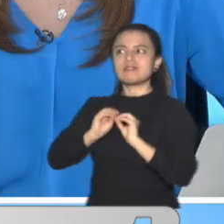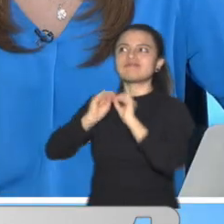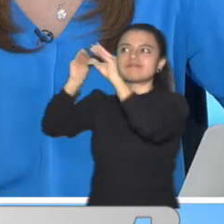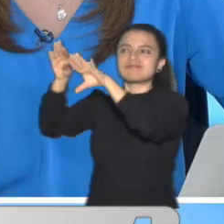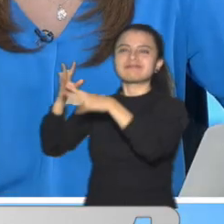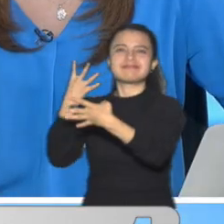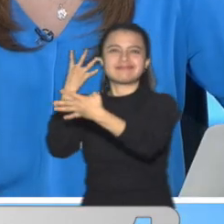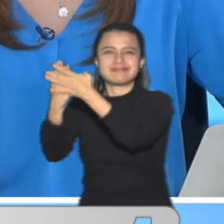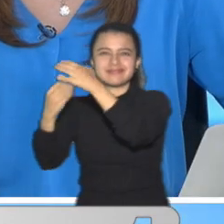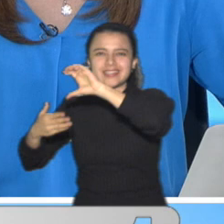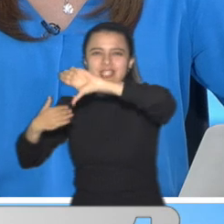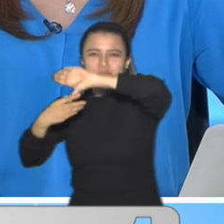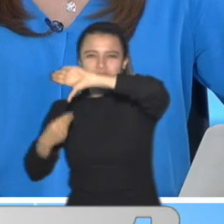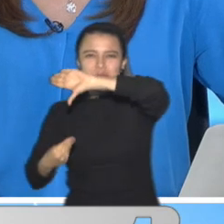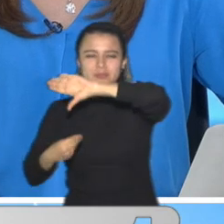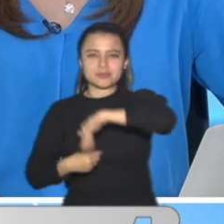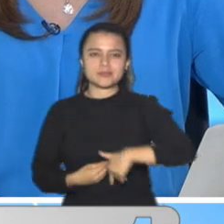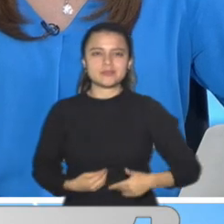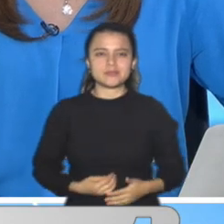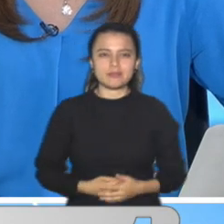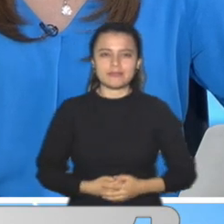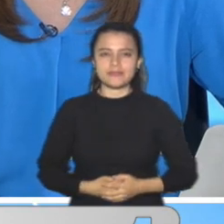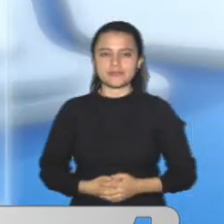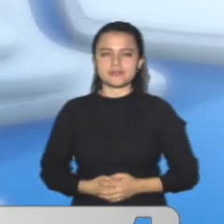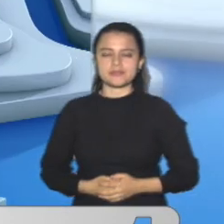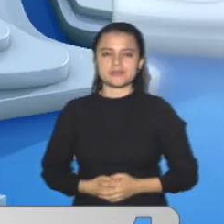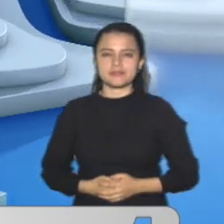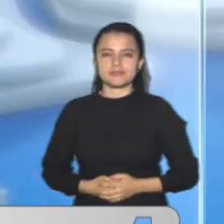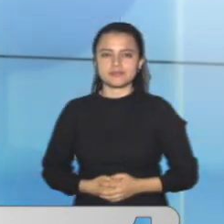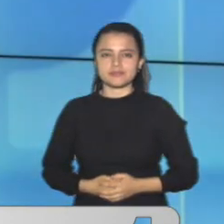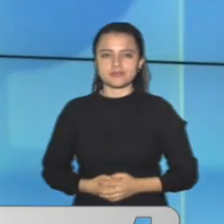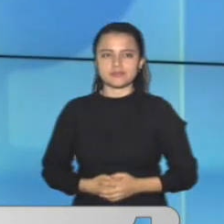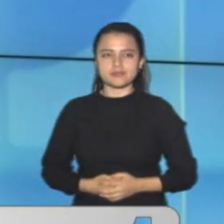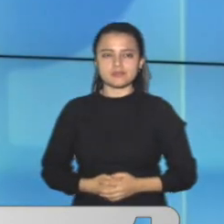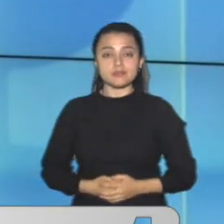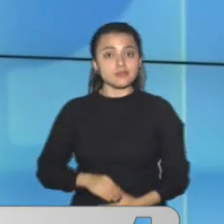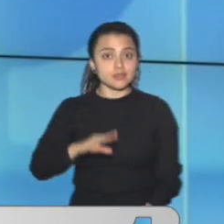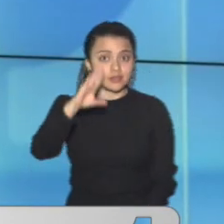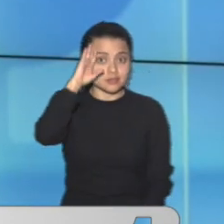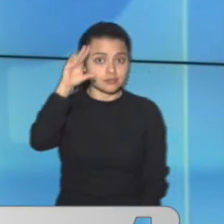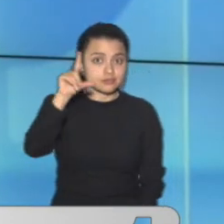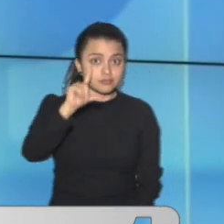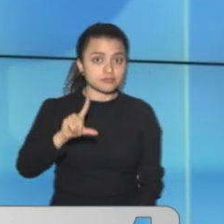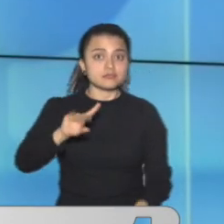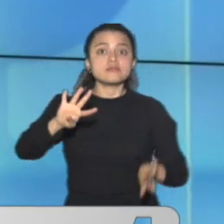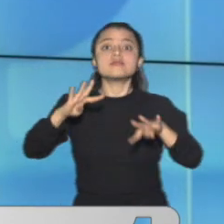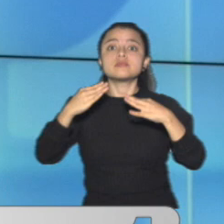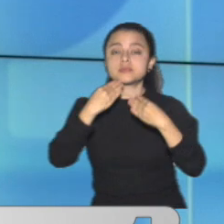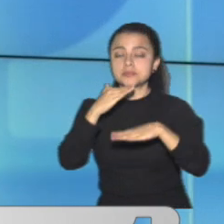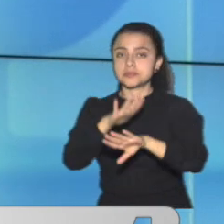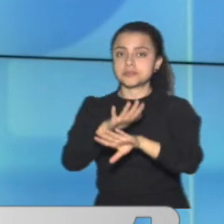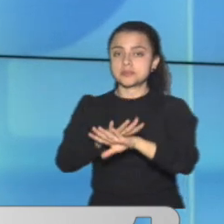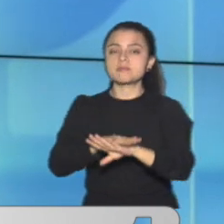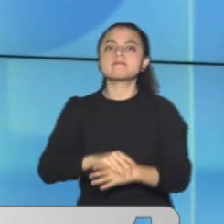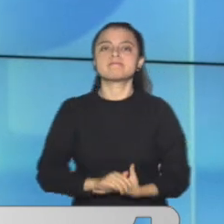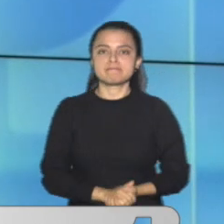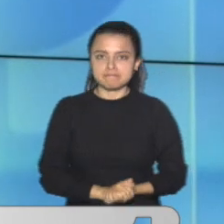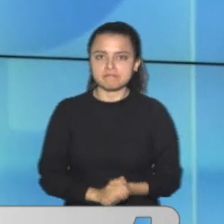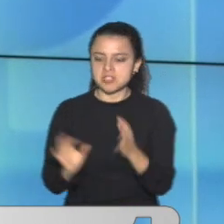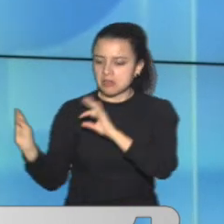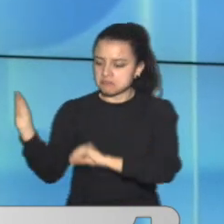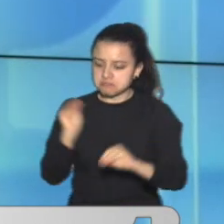estilo en gas tiene los detalles stick buenas tardes luisa buena tarde se materializó la extradición hacia los estados